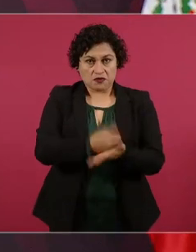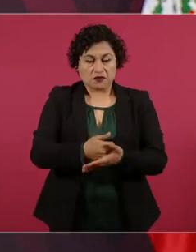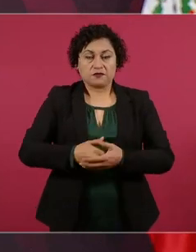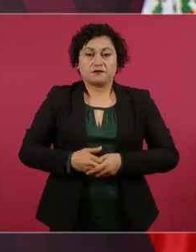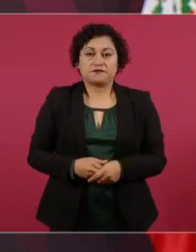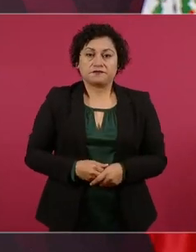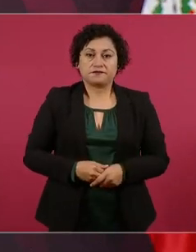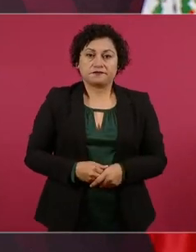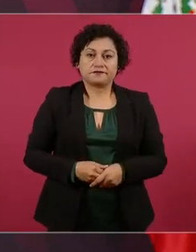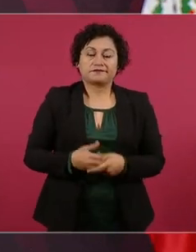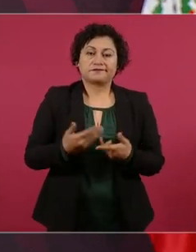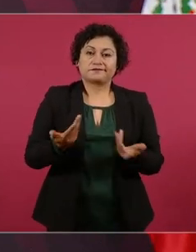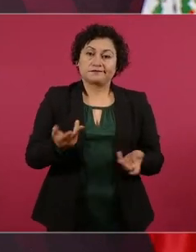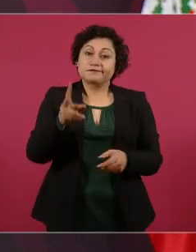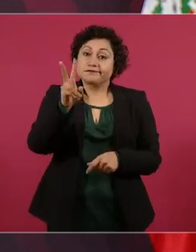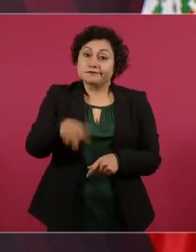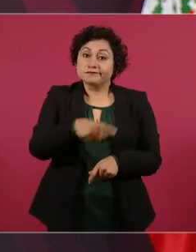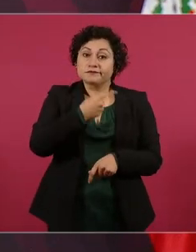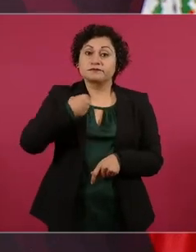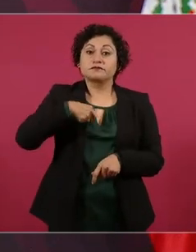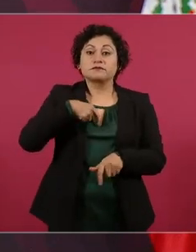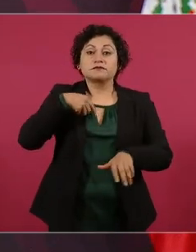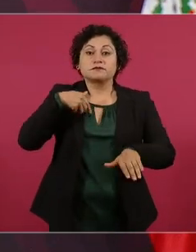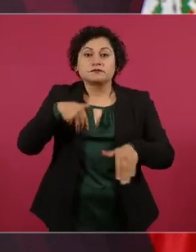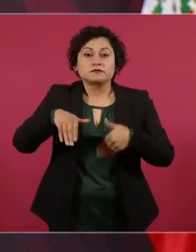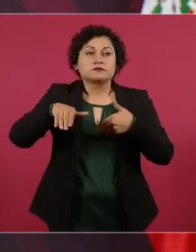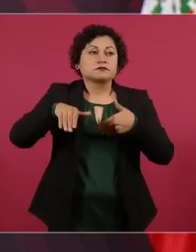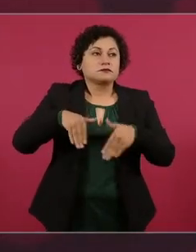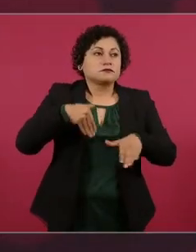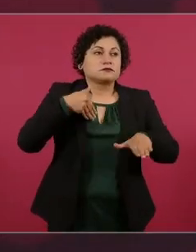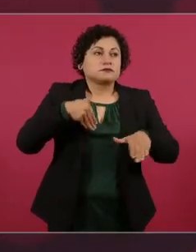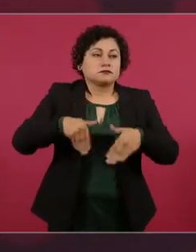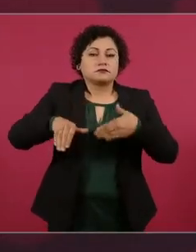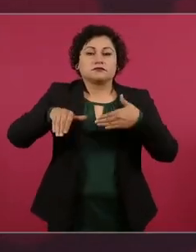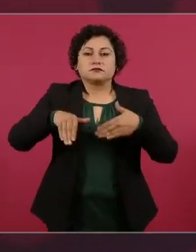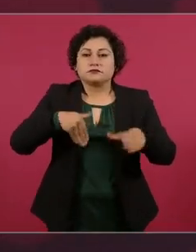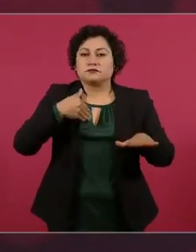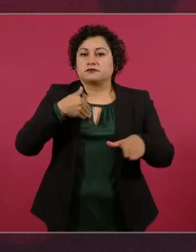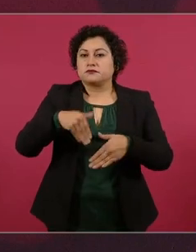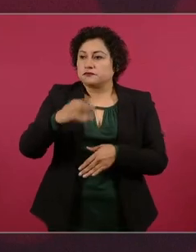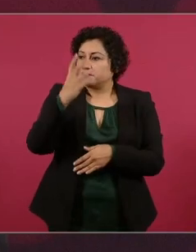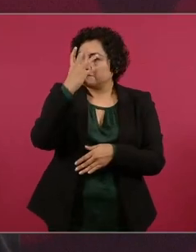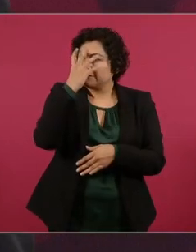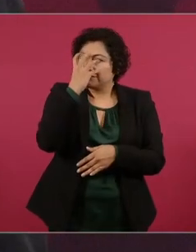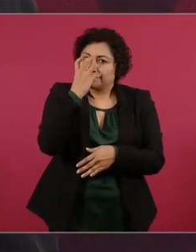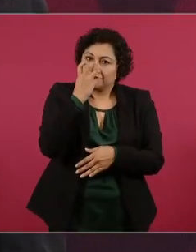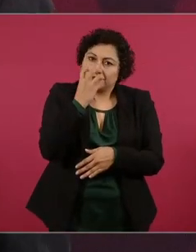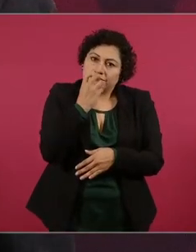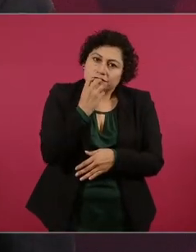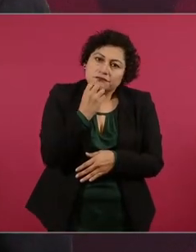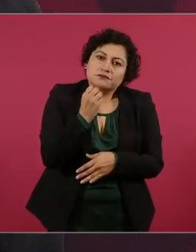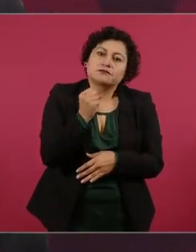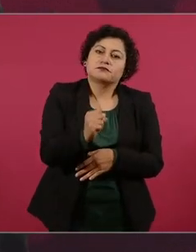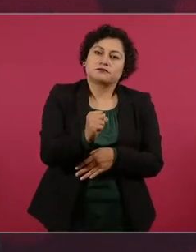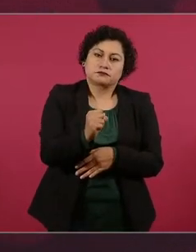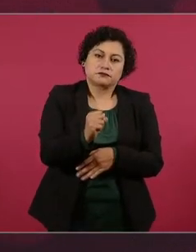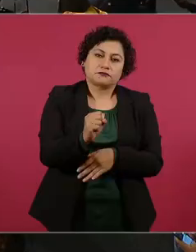Y muy tristes porque, sí, no se veía nada. En el camino venían haciendo